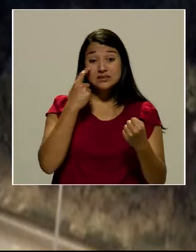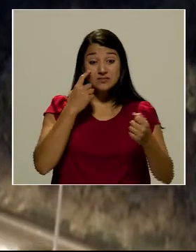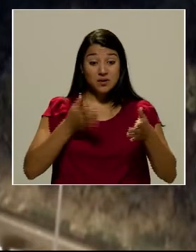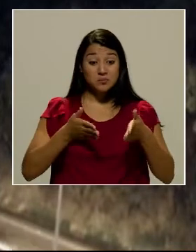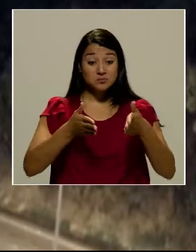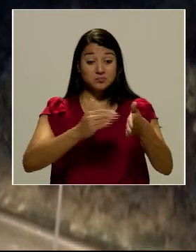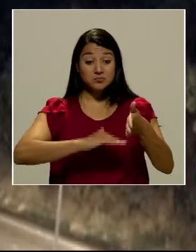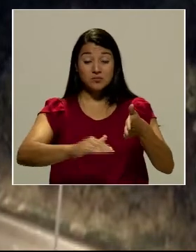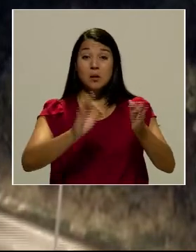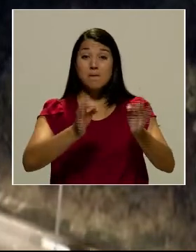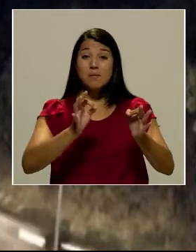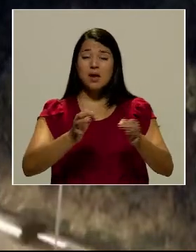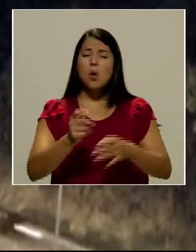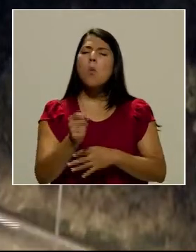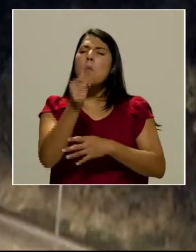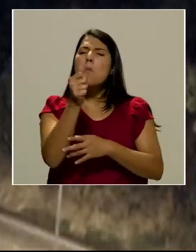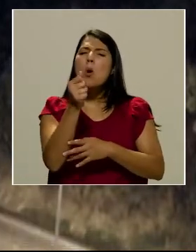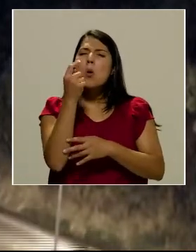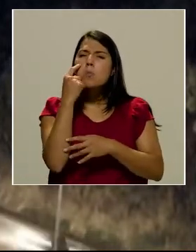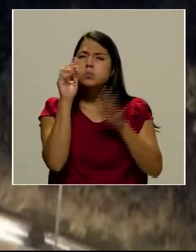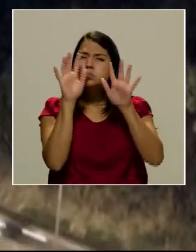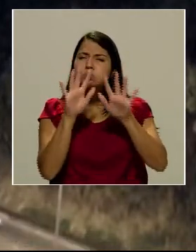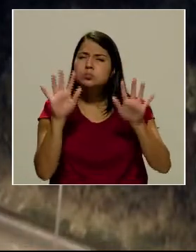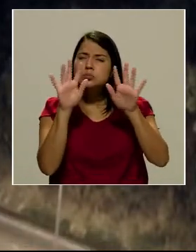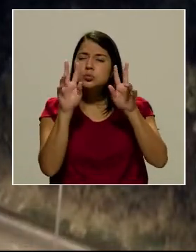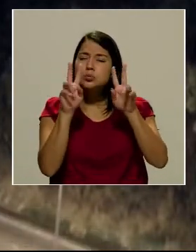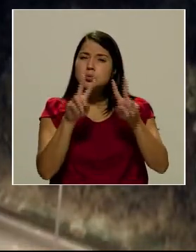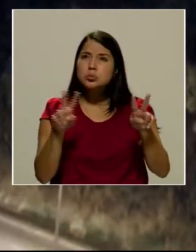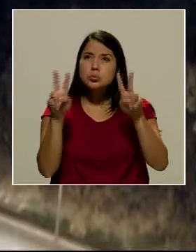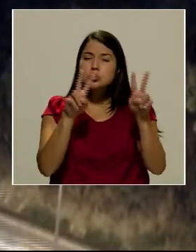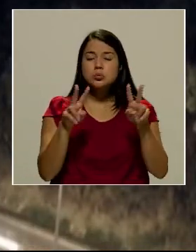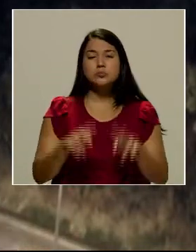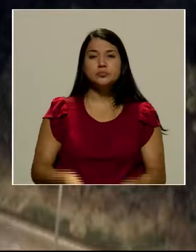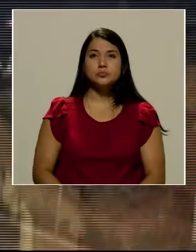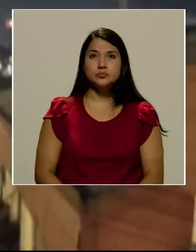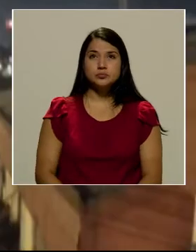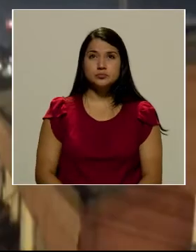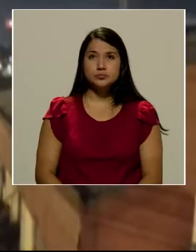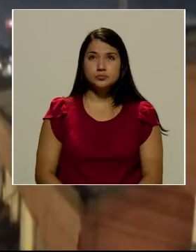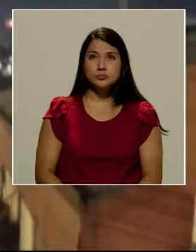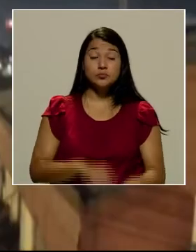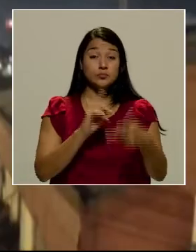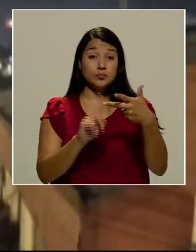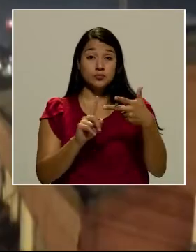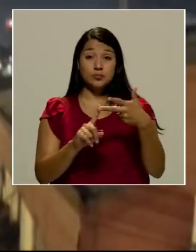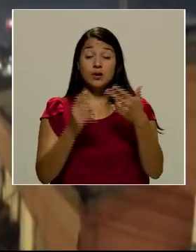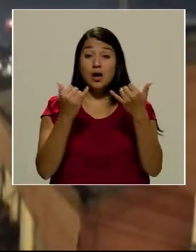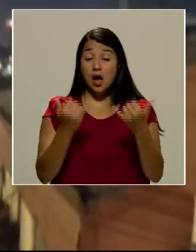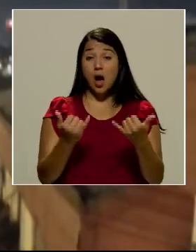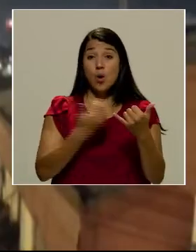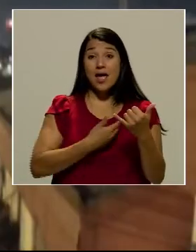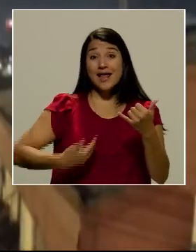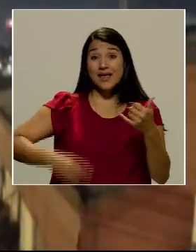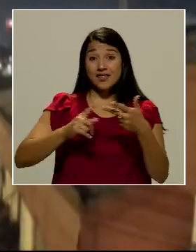buenas condiciones y un poco de visibilidad reducida por neblina. Movemos ahora la cámara hacia